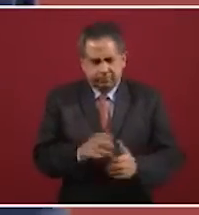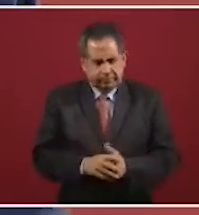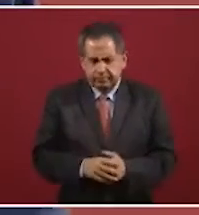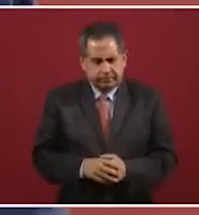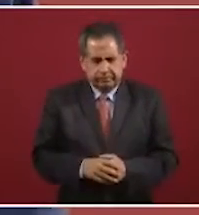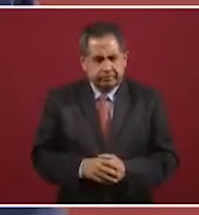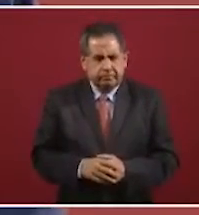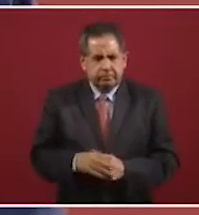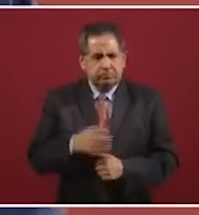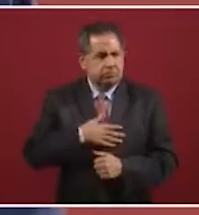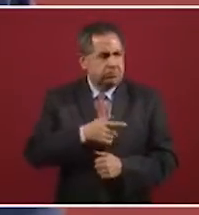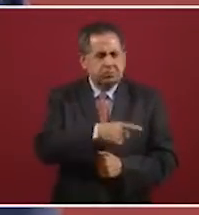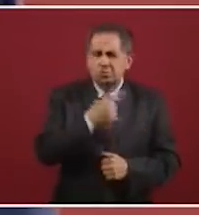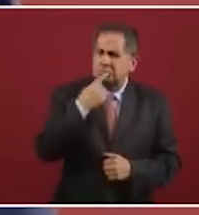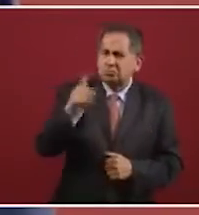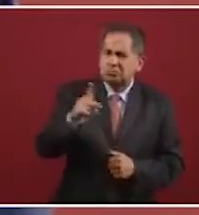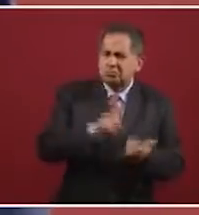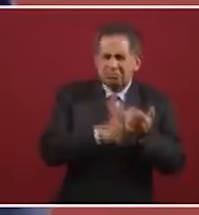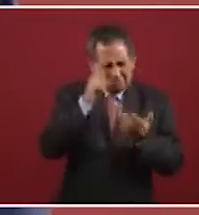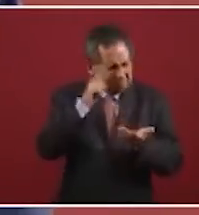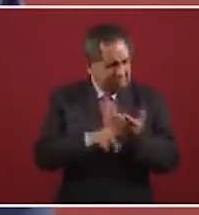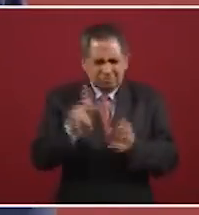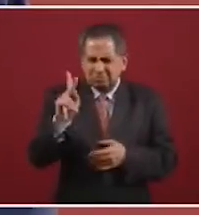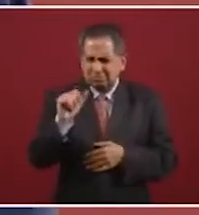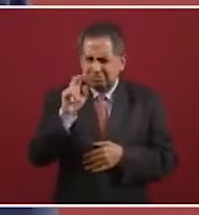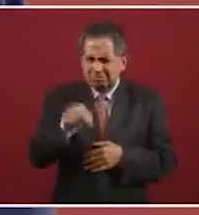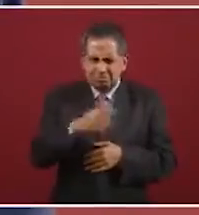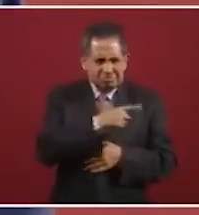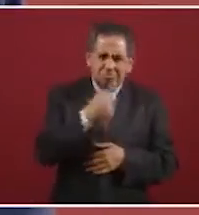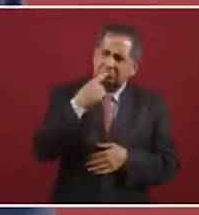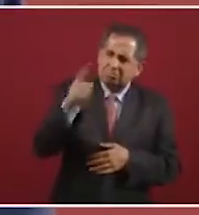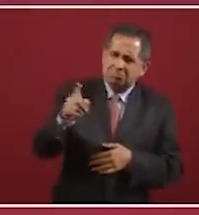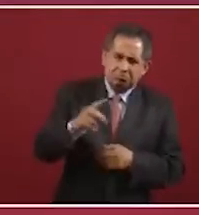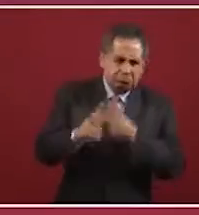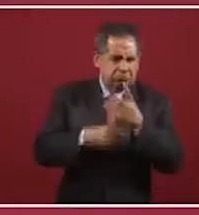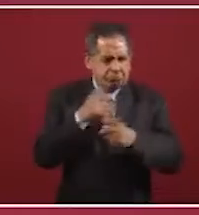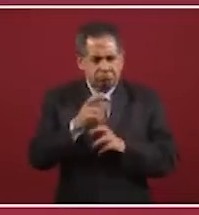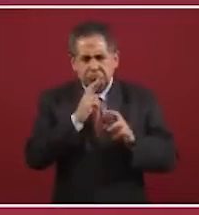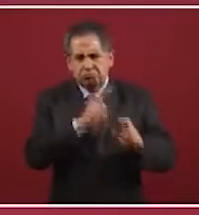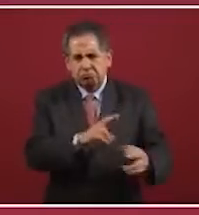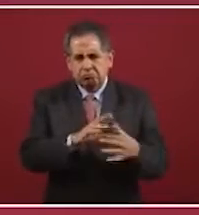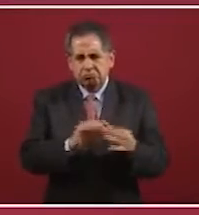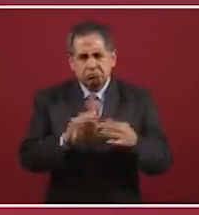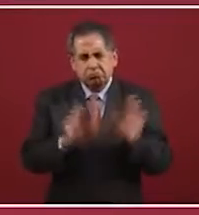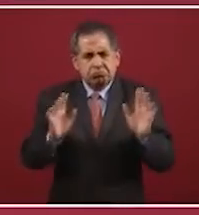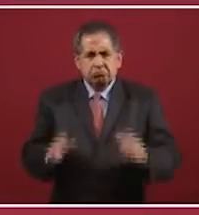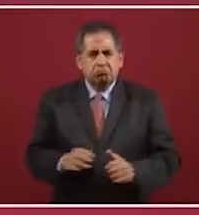hay una denuncia que presentó el PAN, voy a responder.